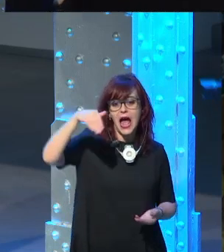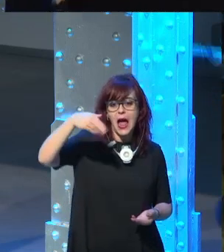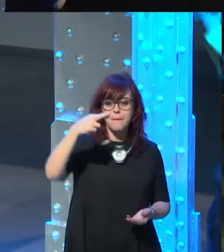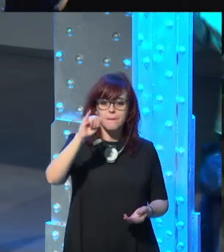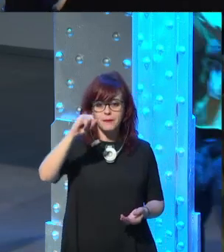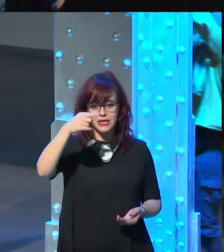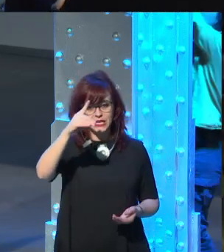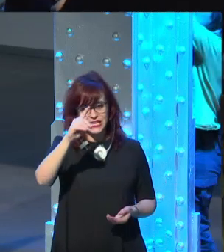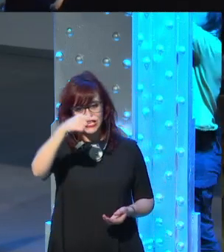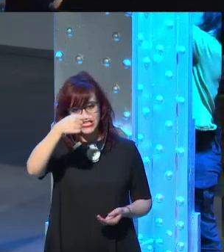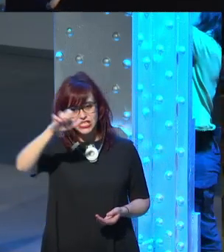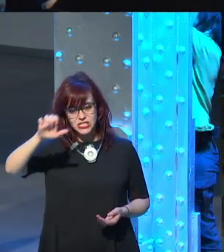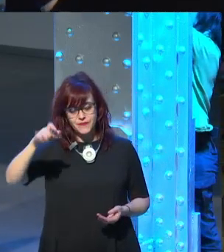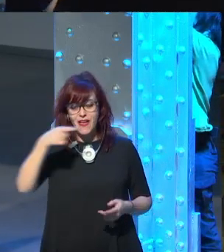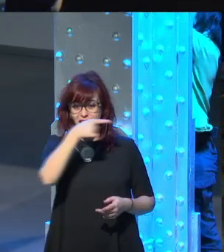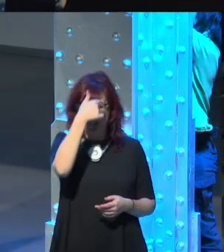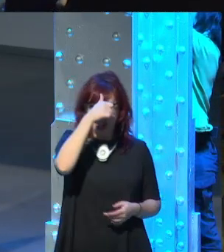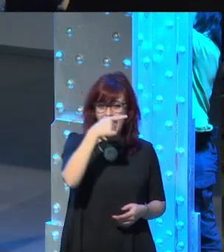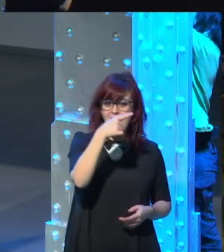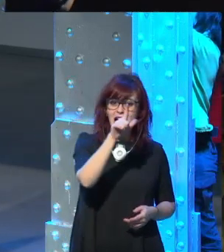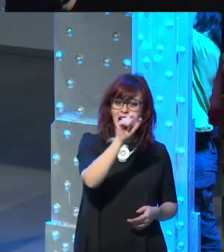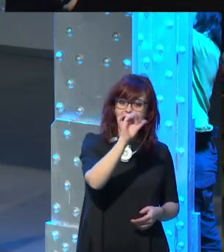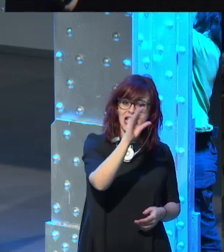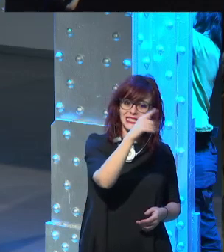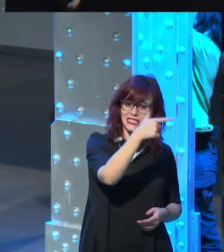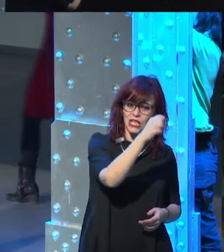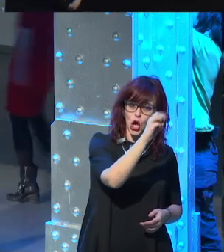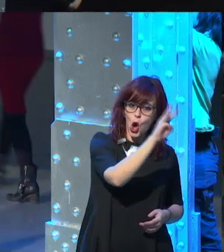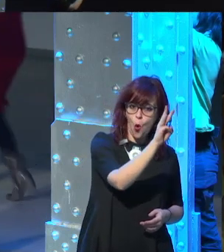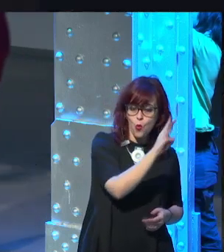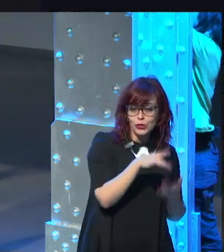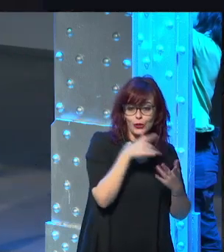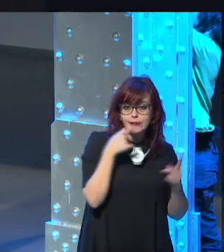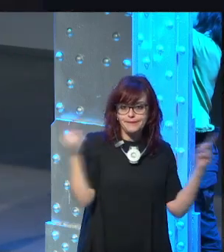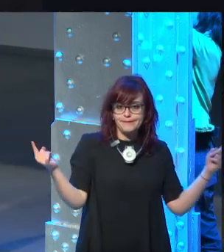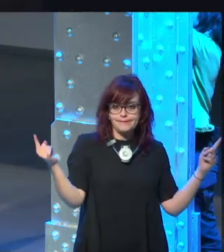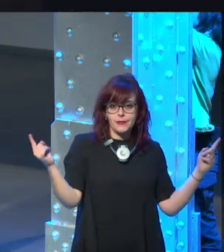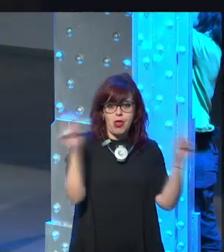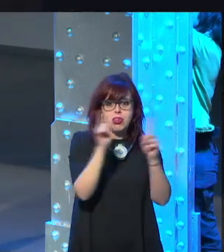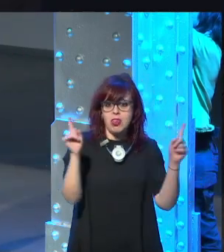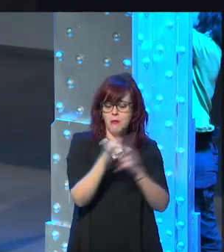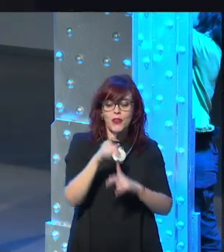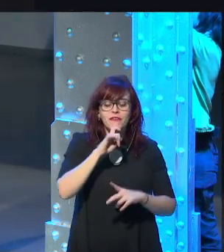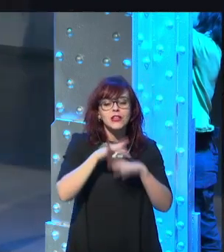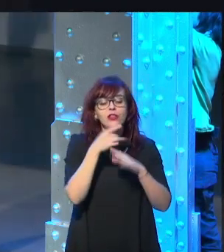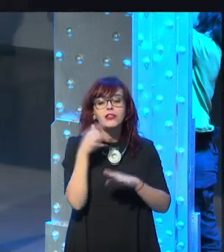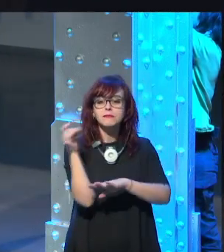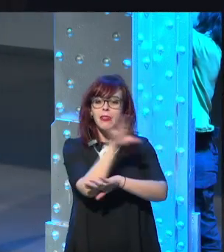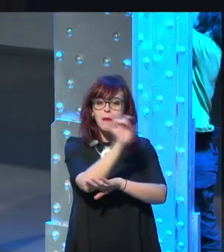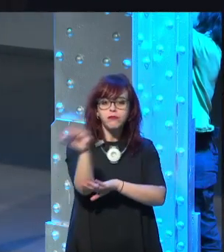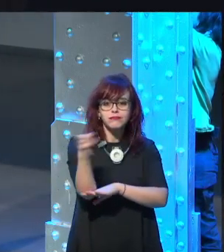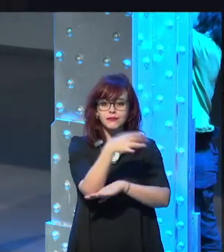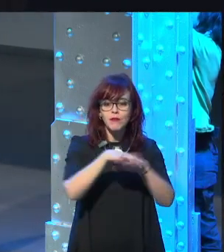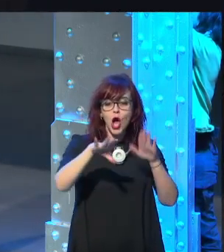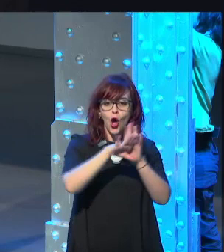como oportunidad de visitar nuestros sitios de trabajo. Y trabajamos mucho por email, mandando los sketches de código y de vuelta un